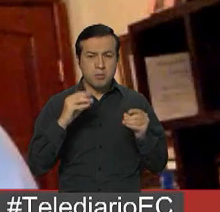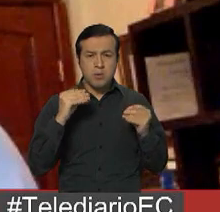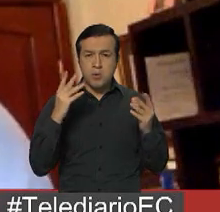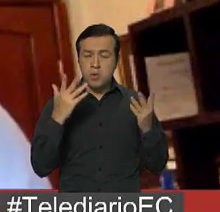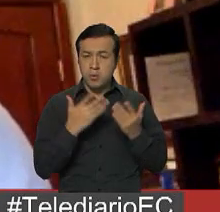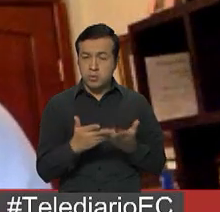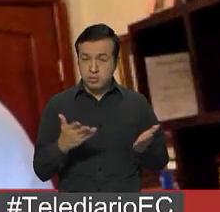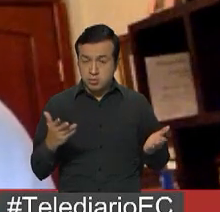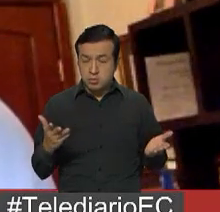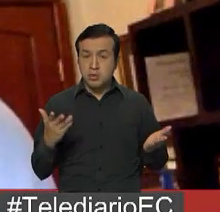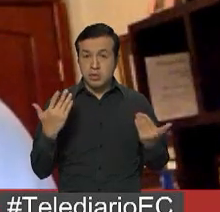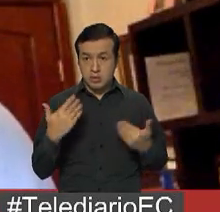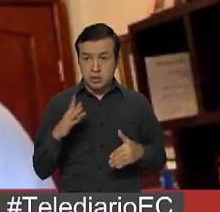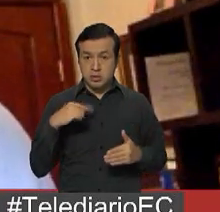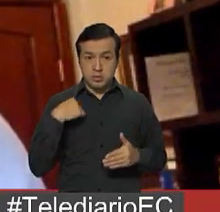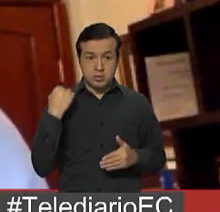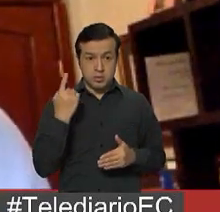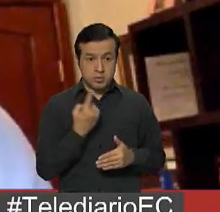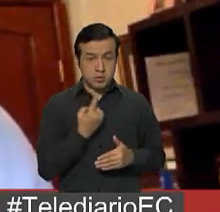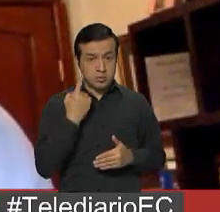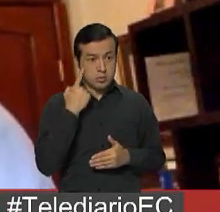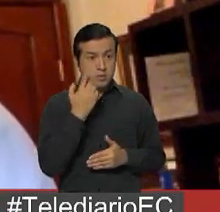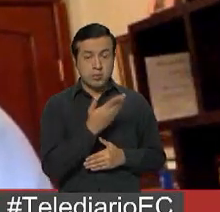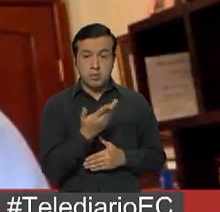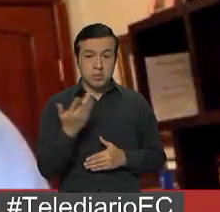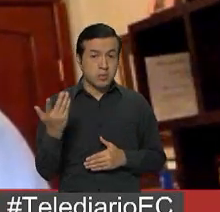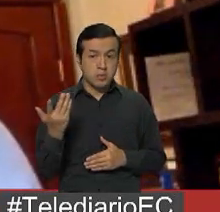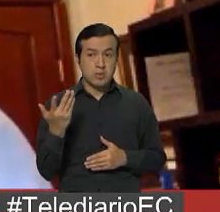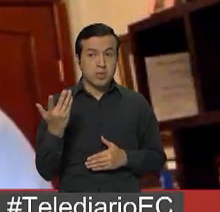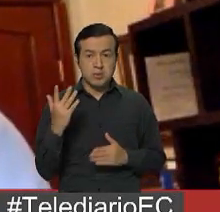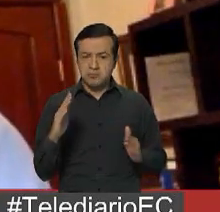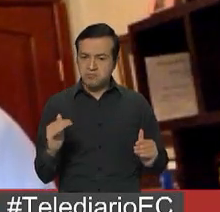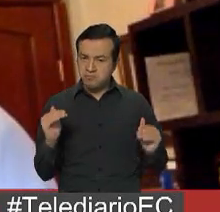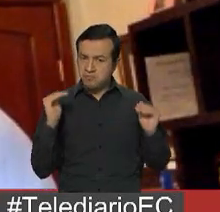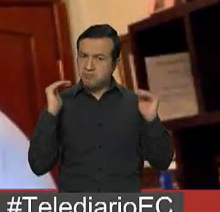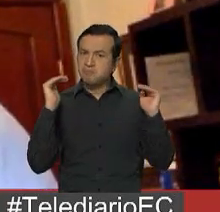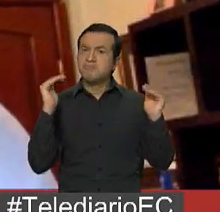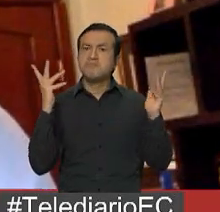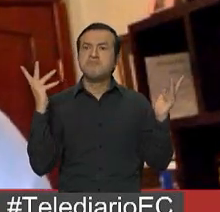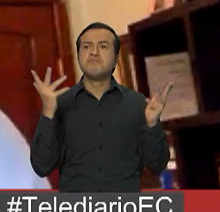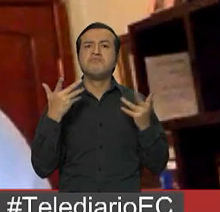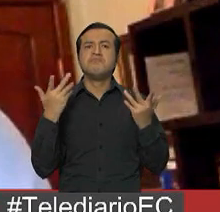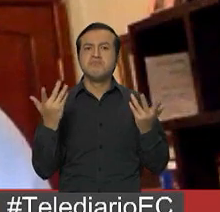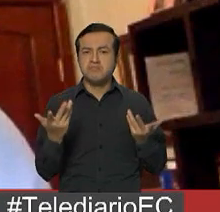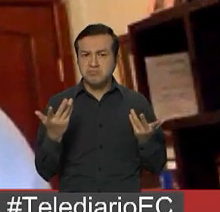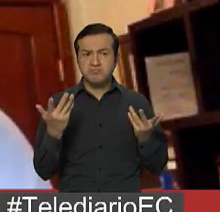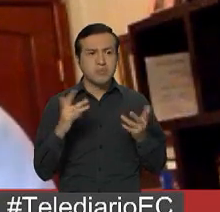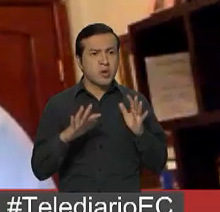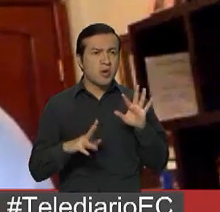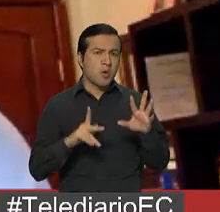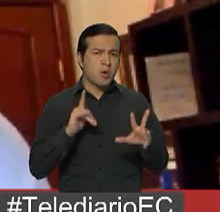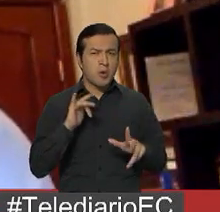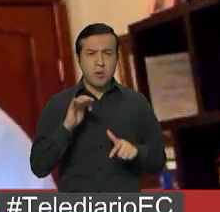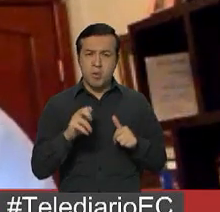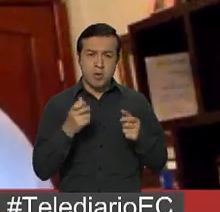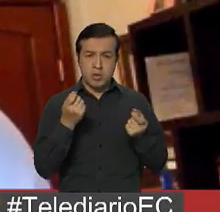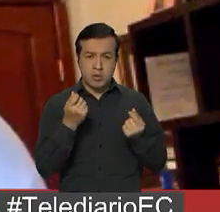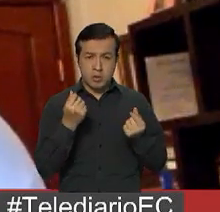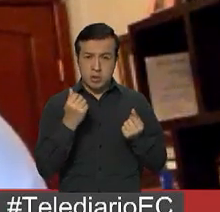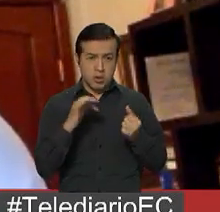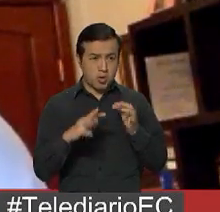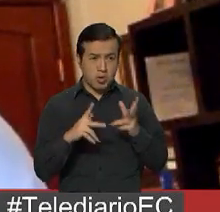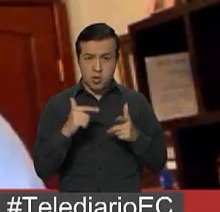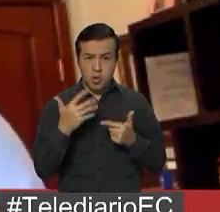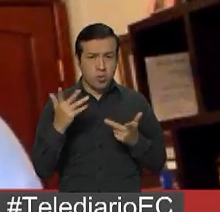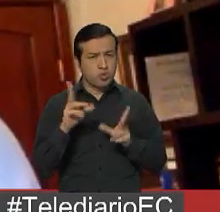que nosotros les vamos a llegar a todos a todo nivel nosotros no vamos a perdonar que se le robe el dinero del pueblo destinado a la